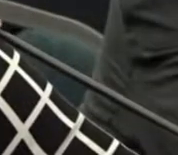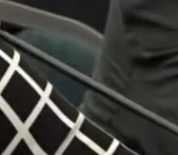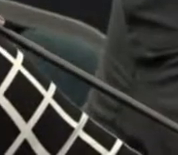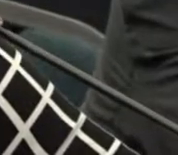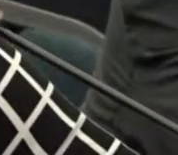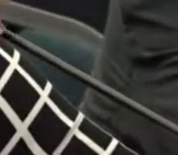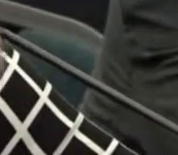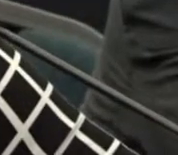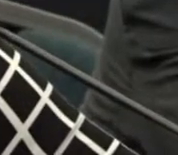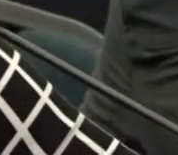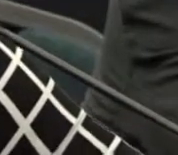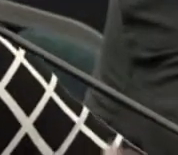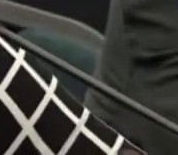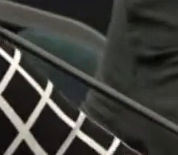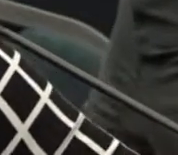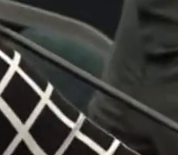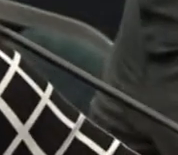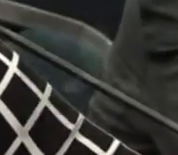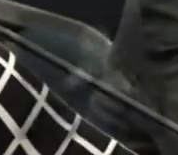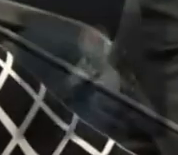implantarlo.